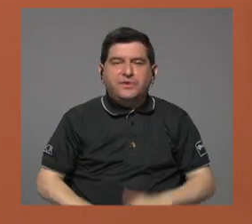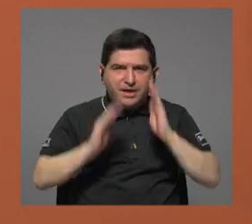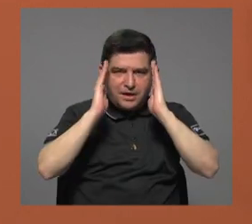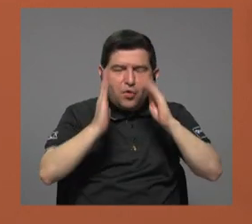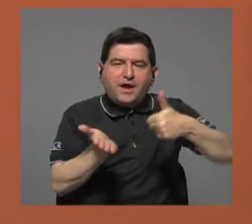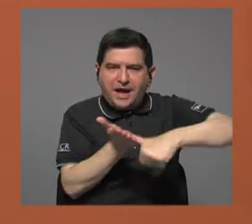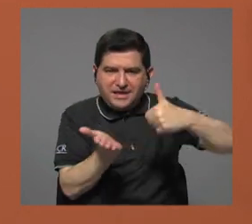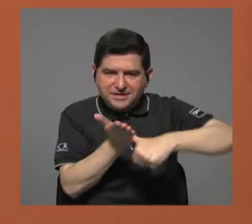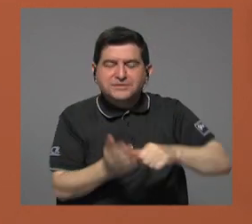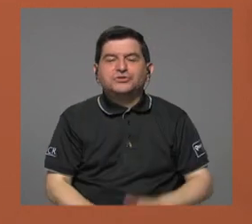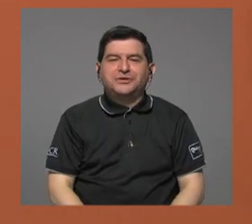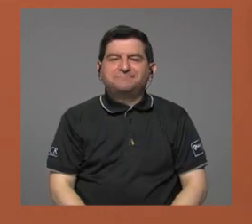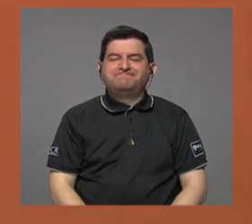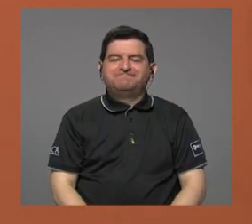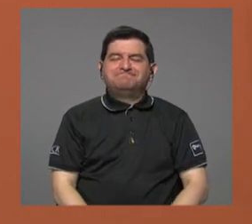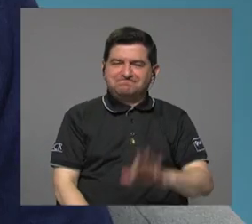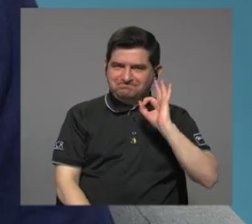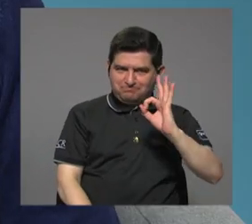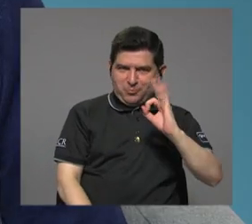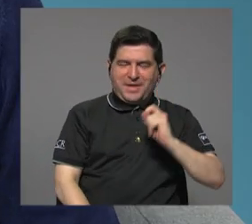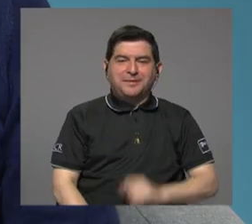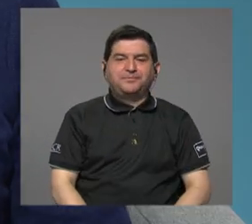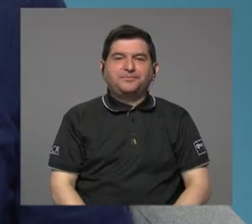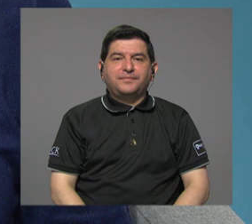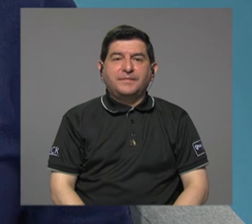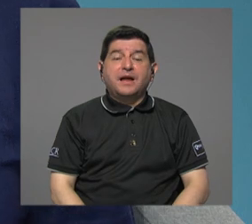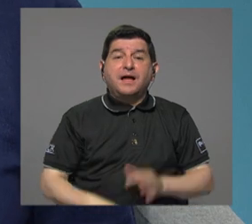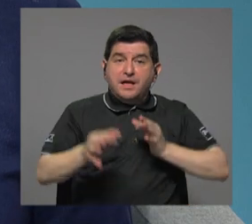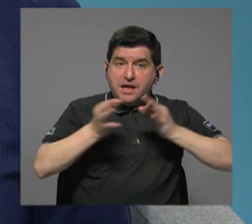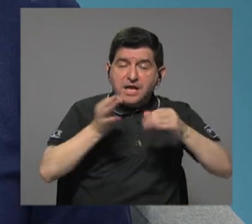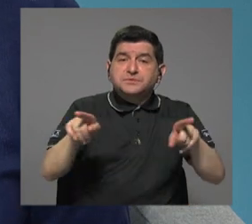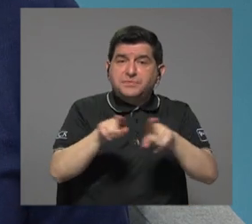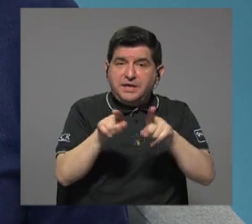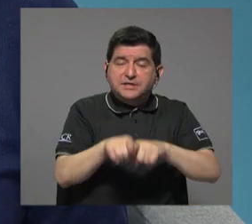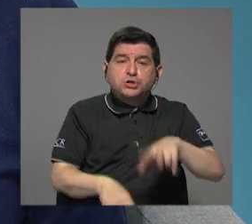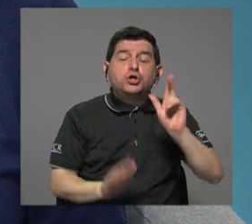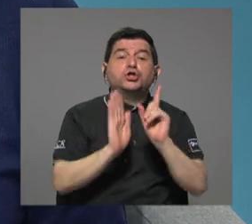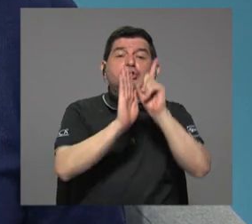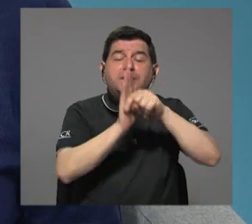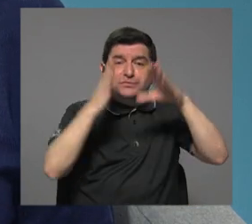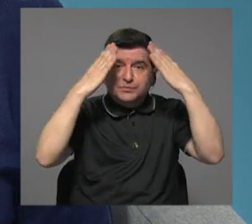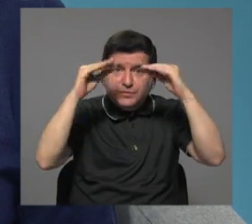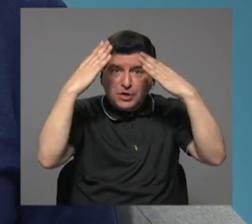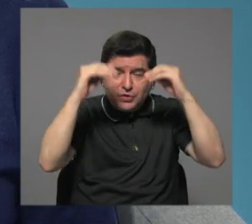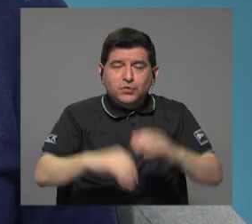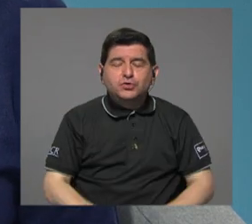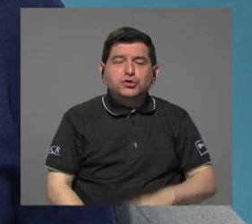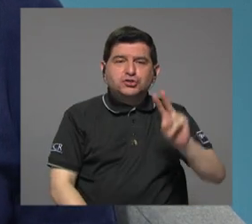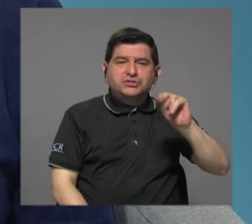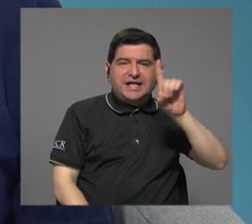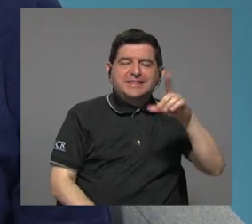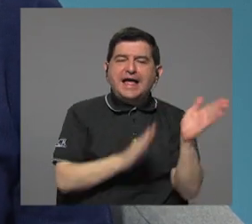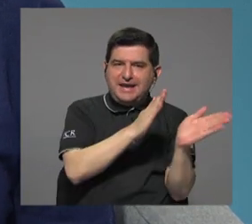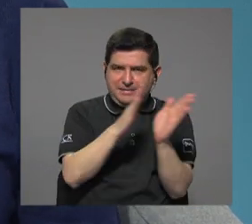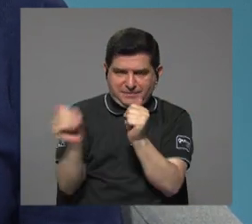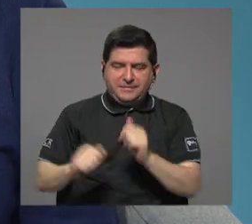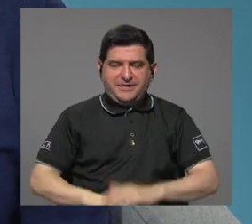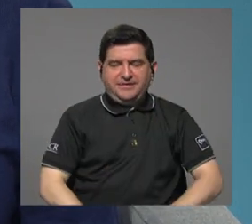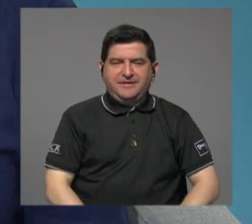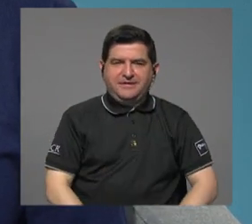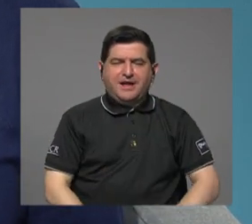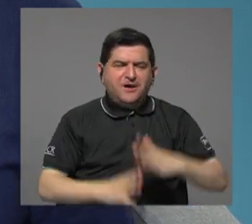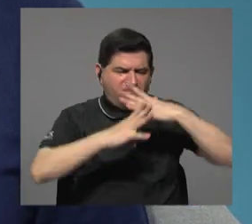electoral así es valeria y bueno tenemos el explicativo los tres minutos de información que natalia díaz nos prepara y nos